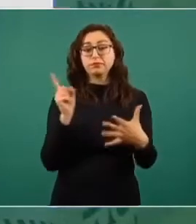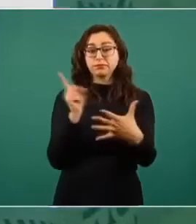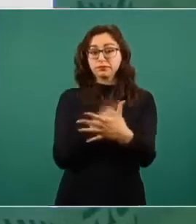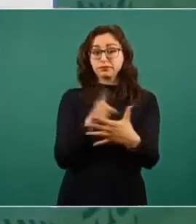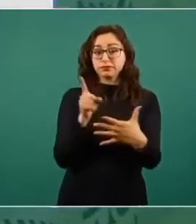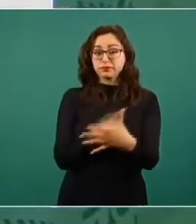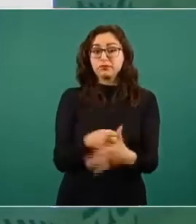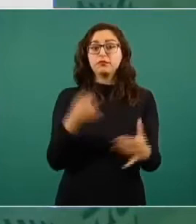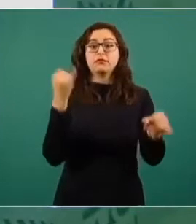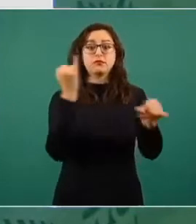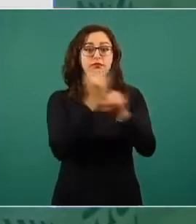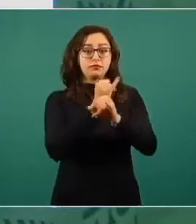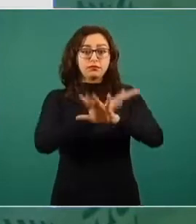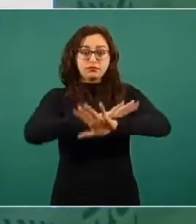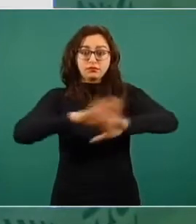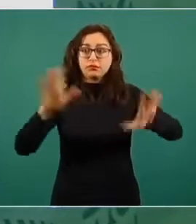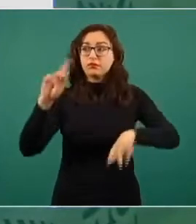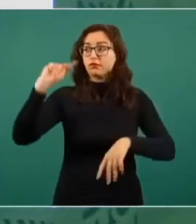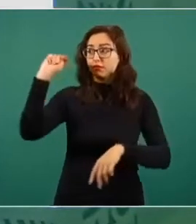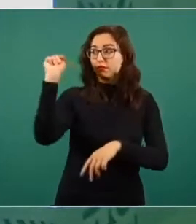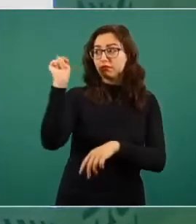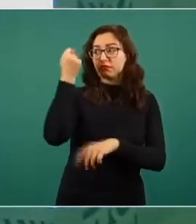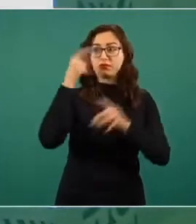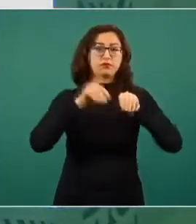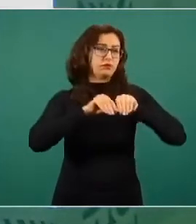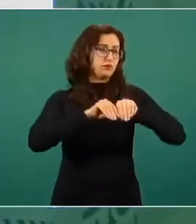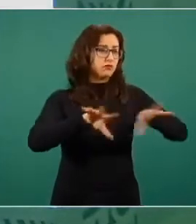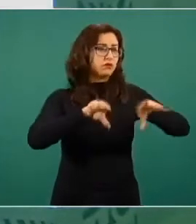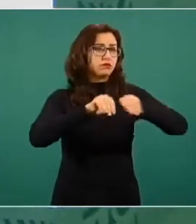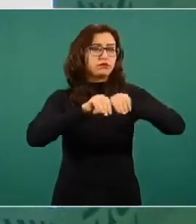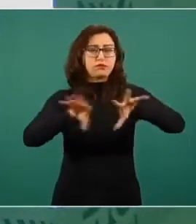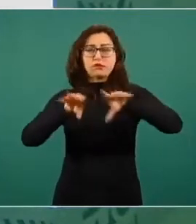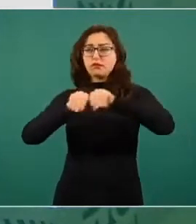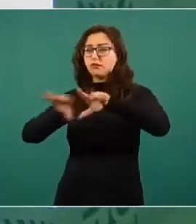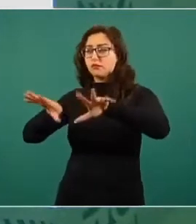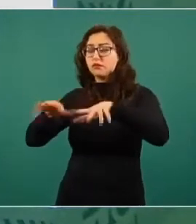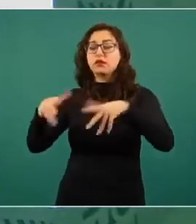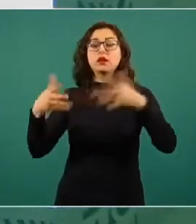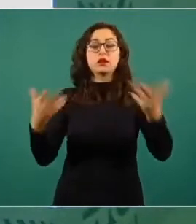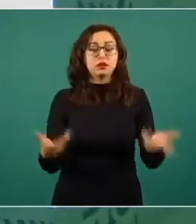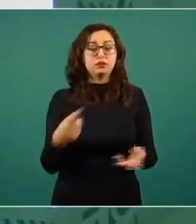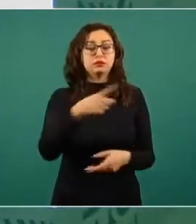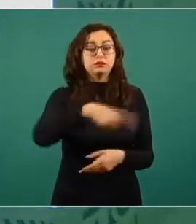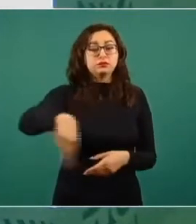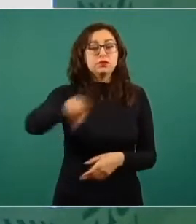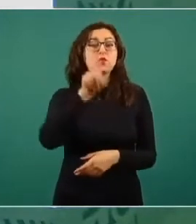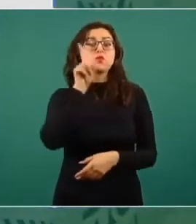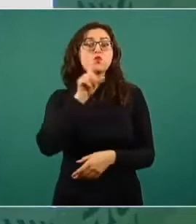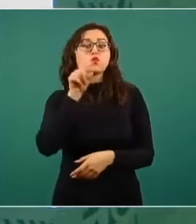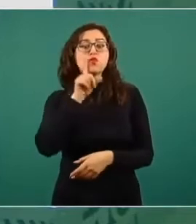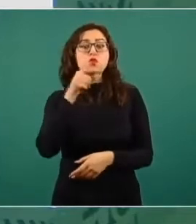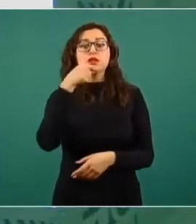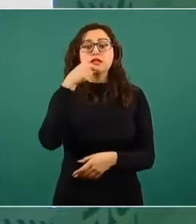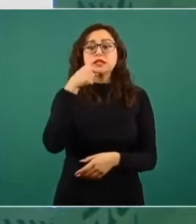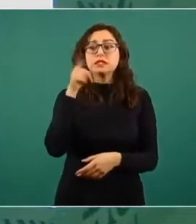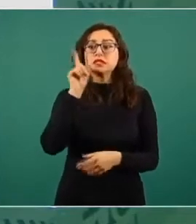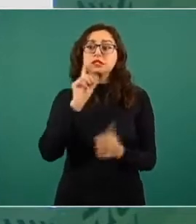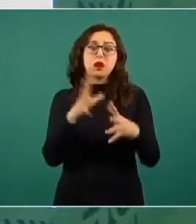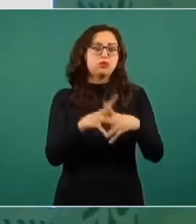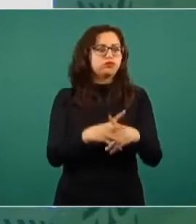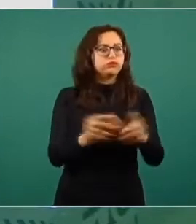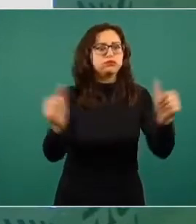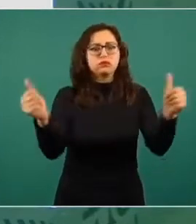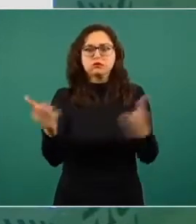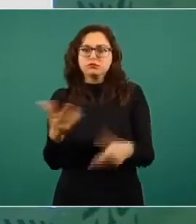la información para crear herramientas que fortalezcan la búsqueda de las mujeres y niñas desaparecidas